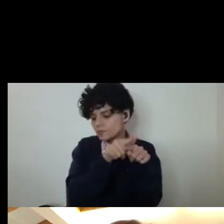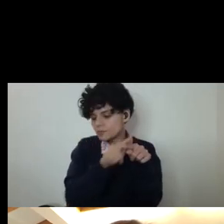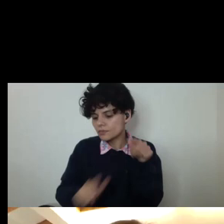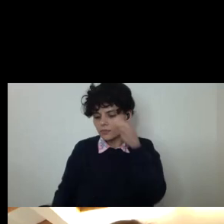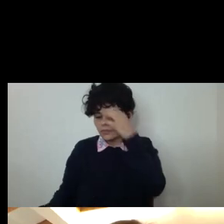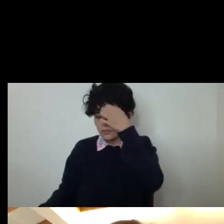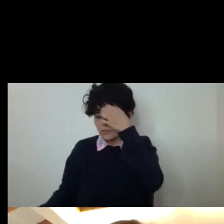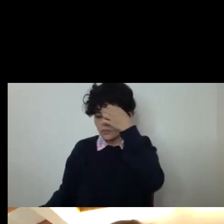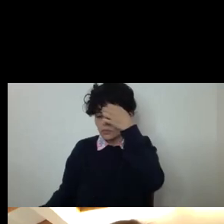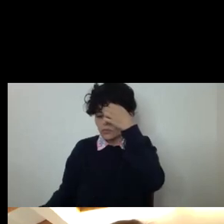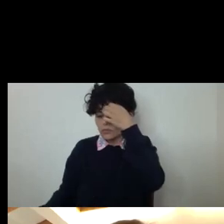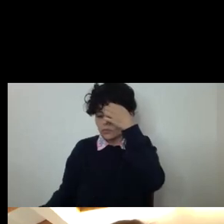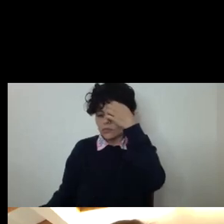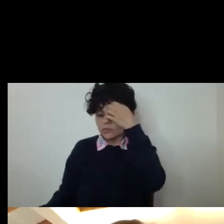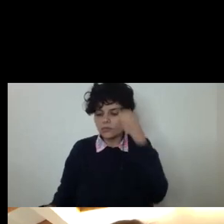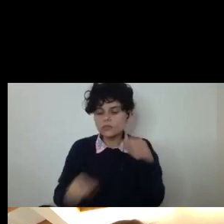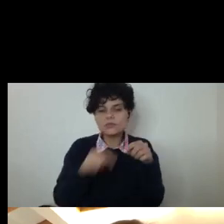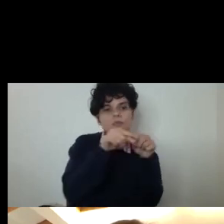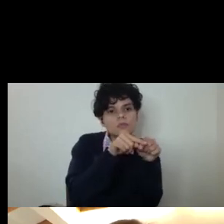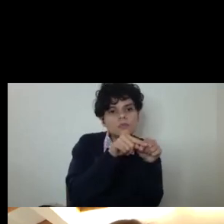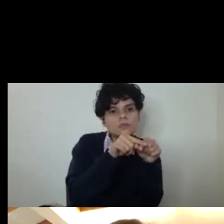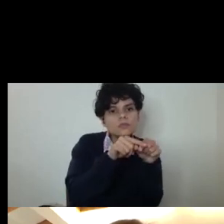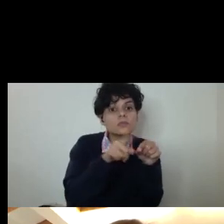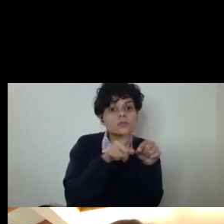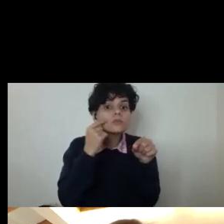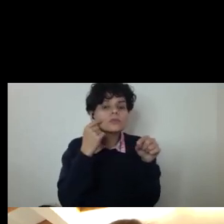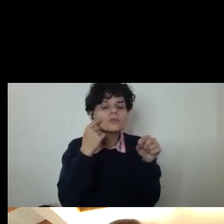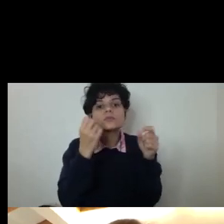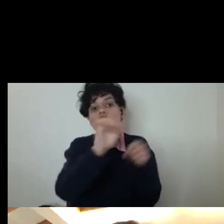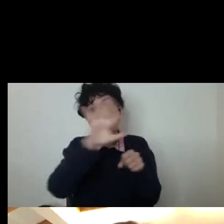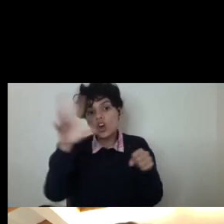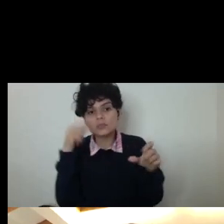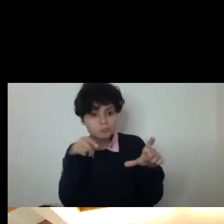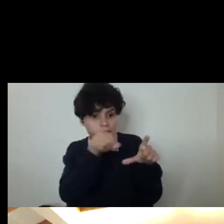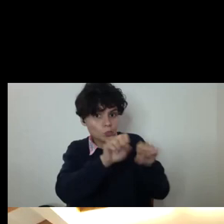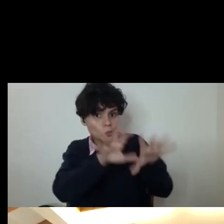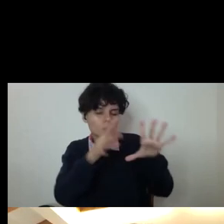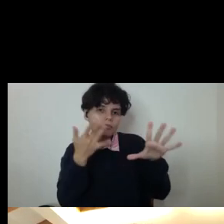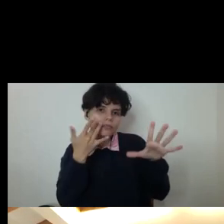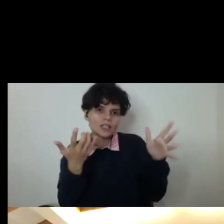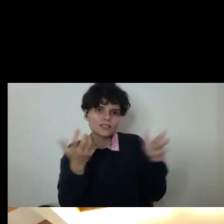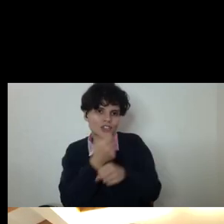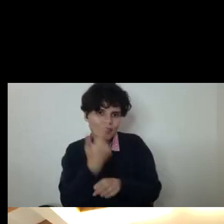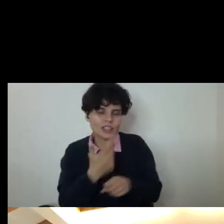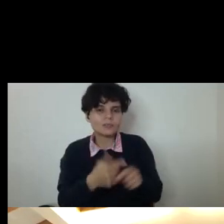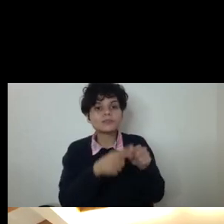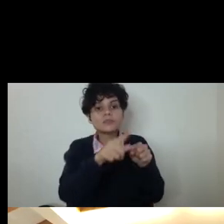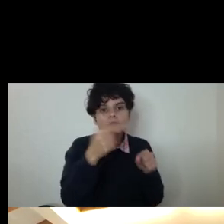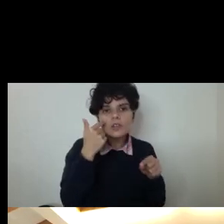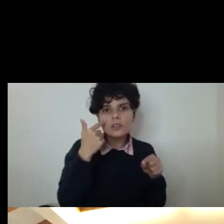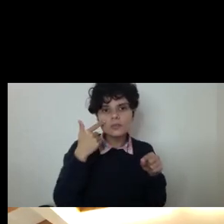en que la llenamos con un detector para poder verla, la fluorescencia, y ustedes ven que si le ponemos una neurotrofina